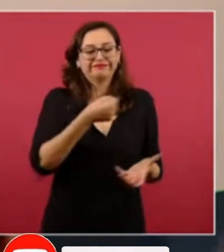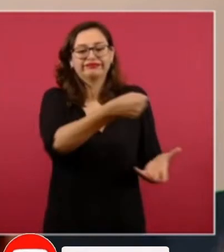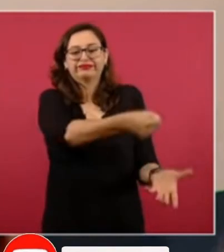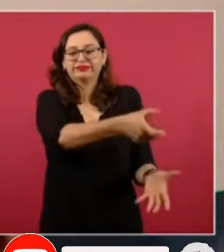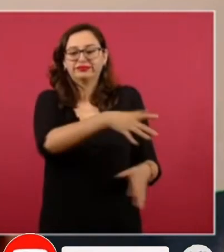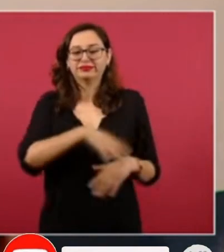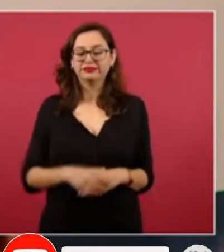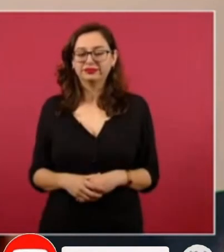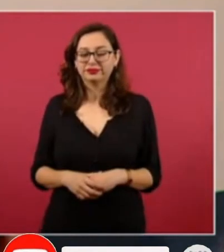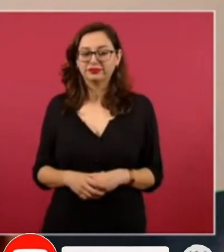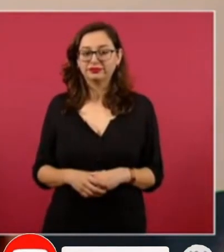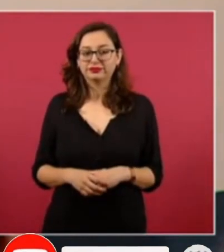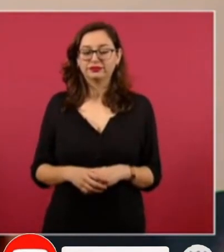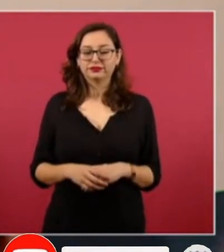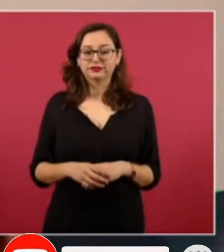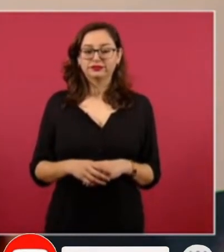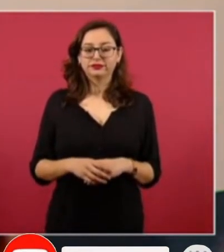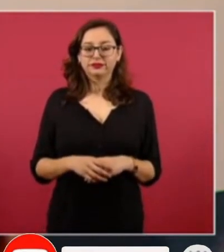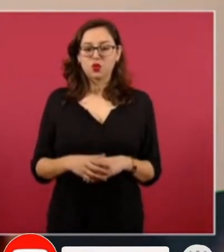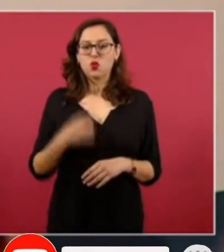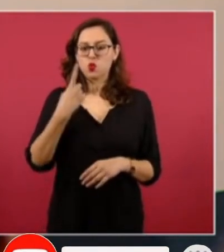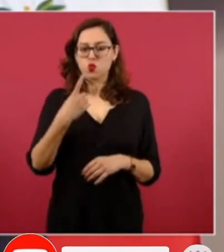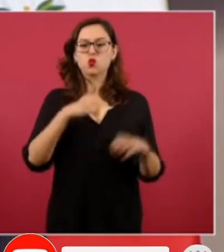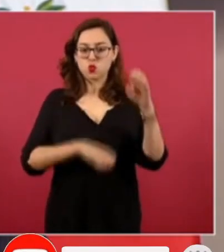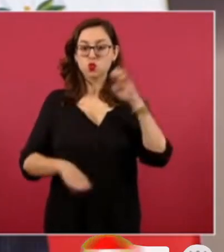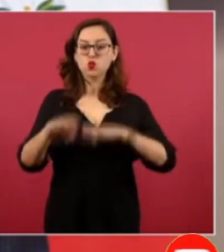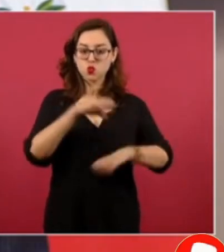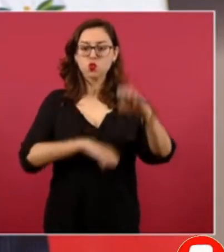a una a una empresa